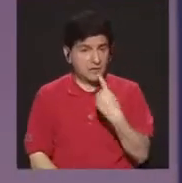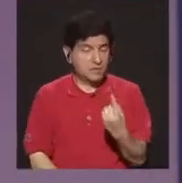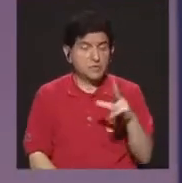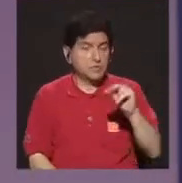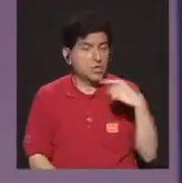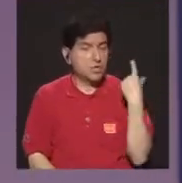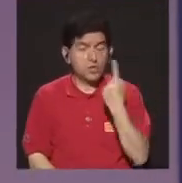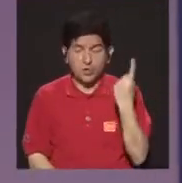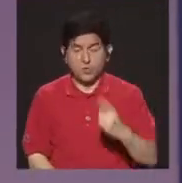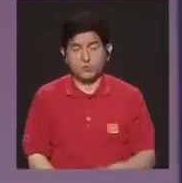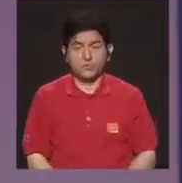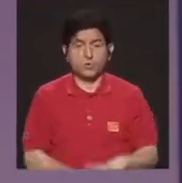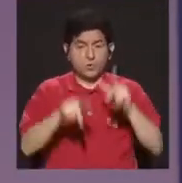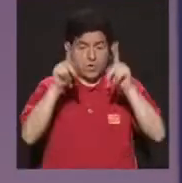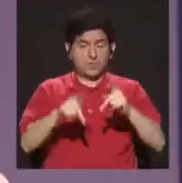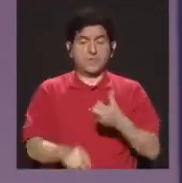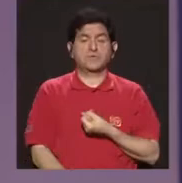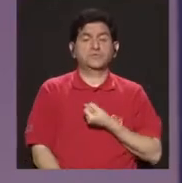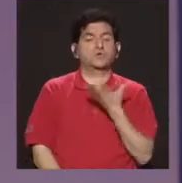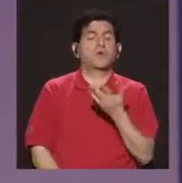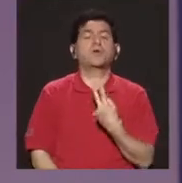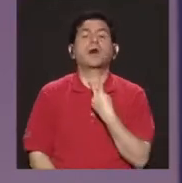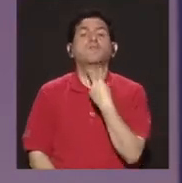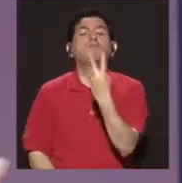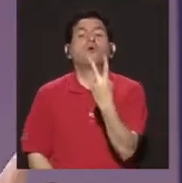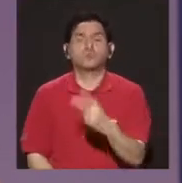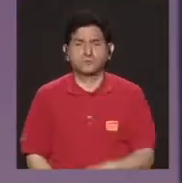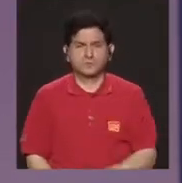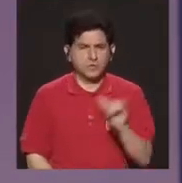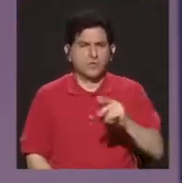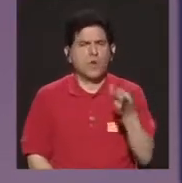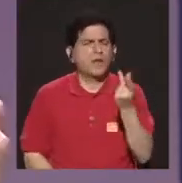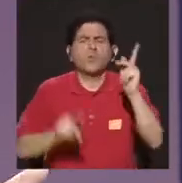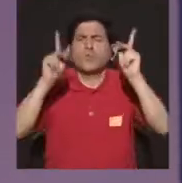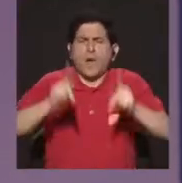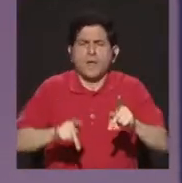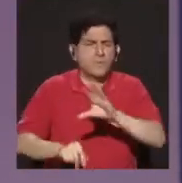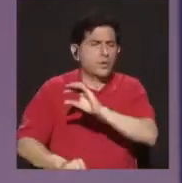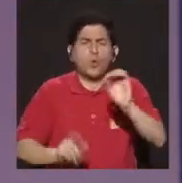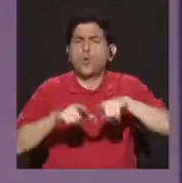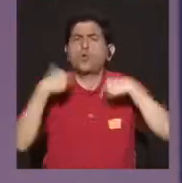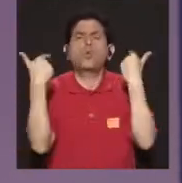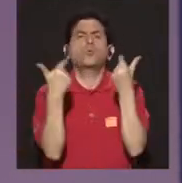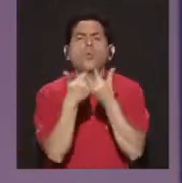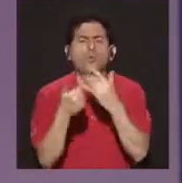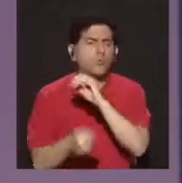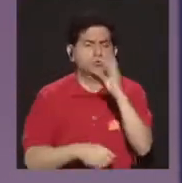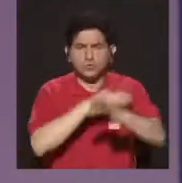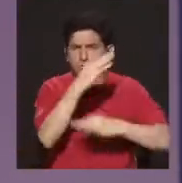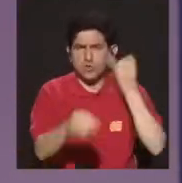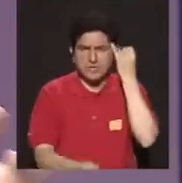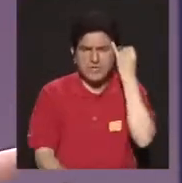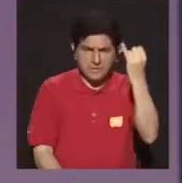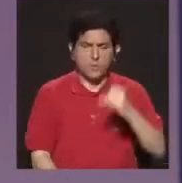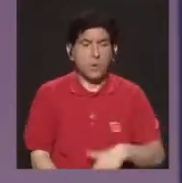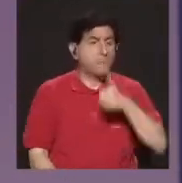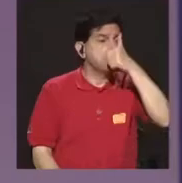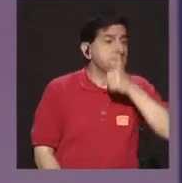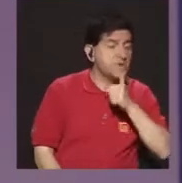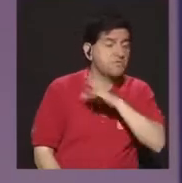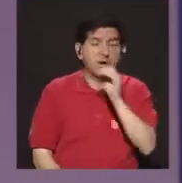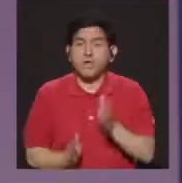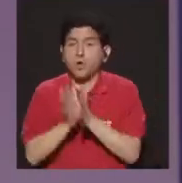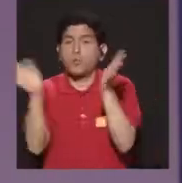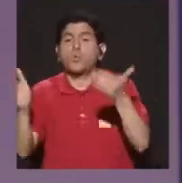solamente el derecho de quienes están expresa sus voces sino cuántas personas cuántos grupos cuántos tipos de iniciativas ya sea privadas o públicas